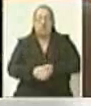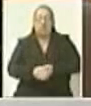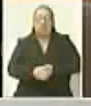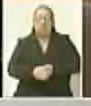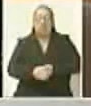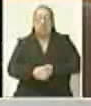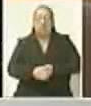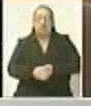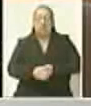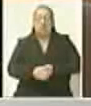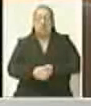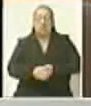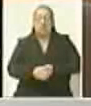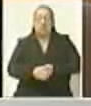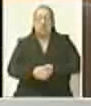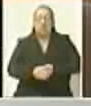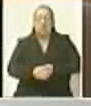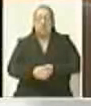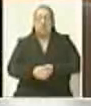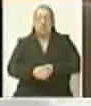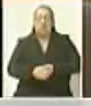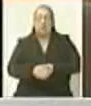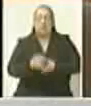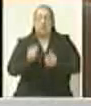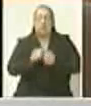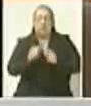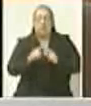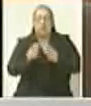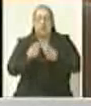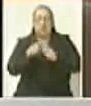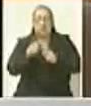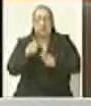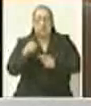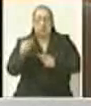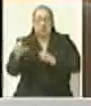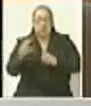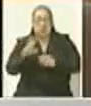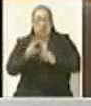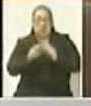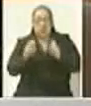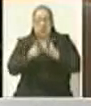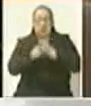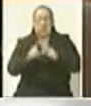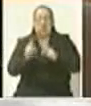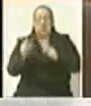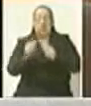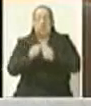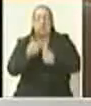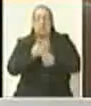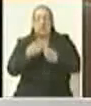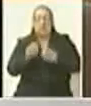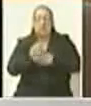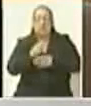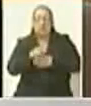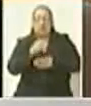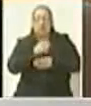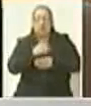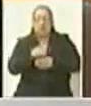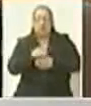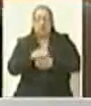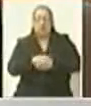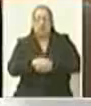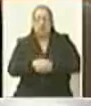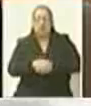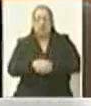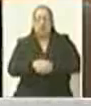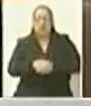por Cajamarca, Segundo Tapia, también le comento que hace 3 días la presidencia del Consejo de Ministros ya ha